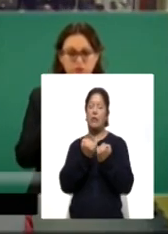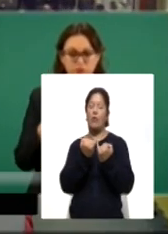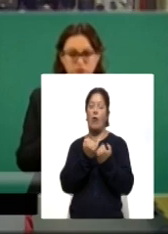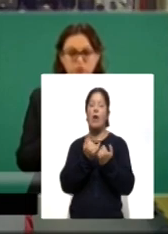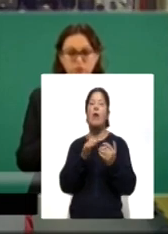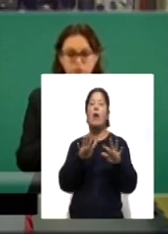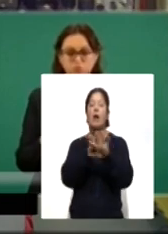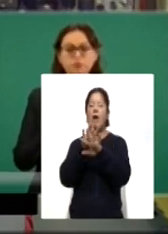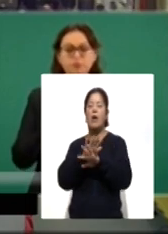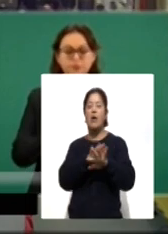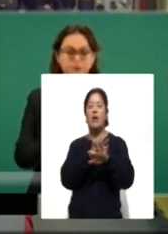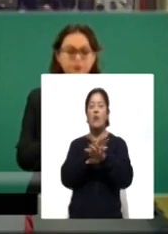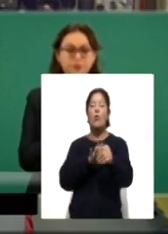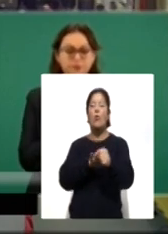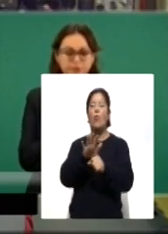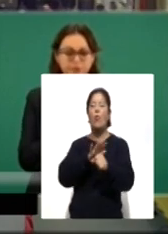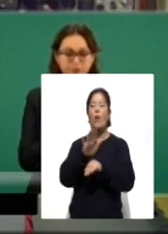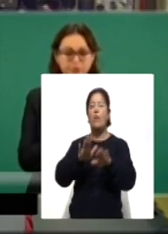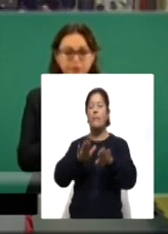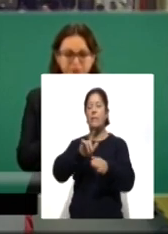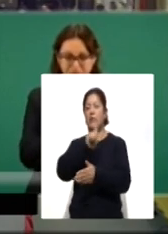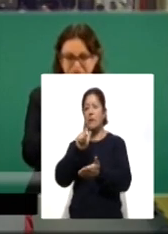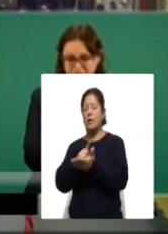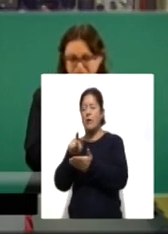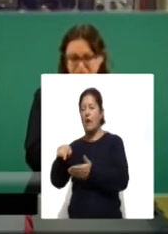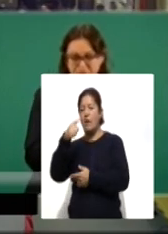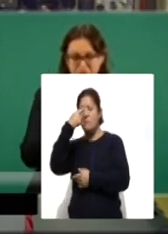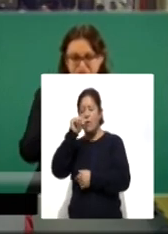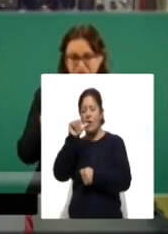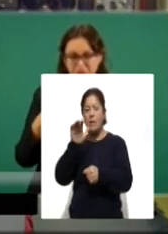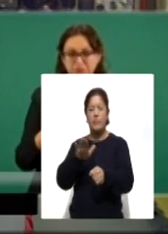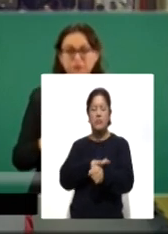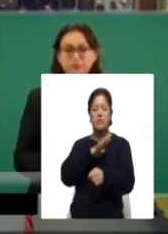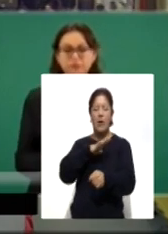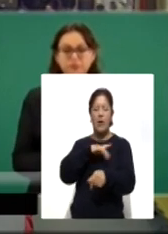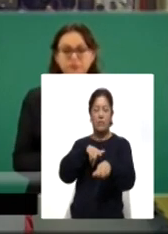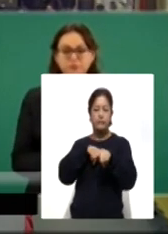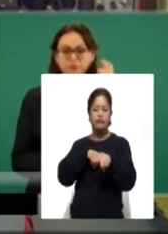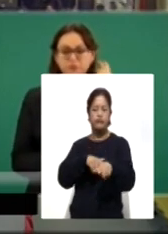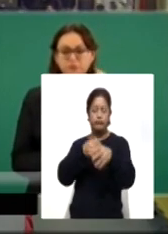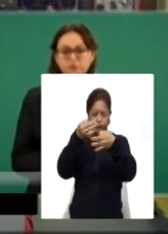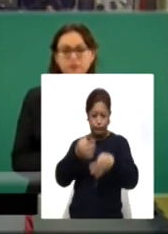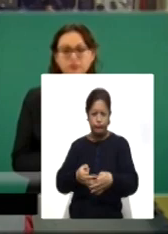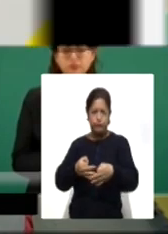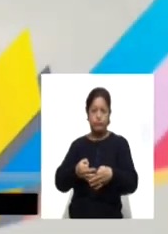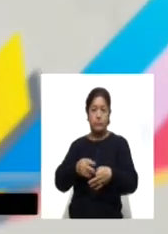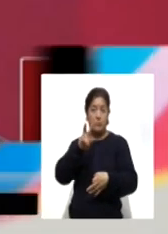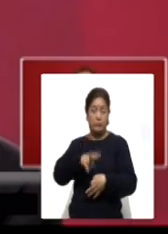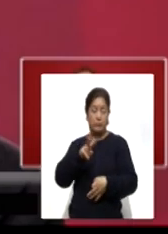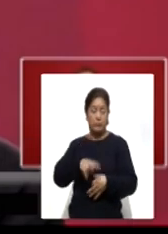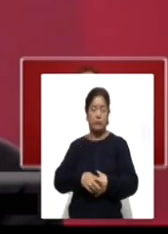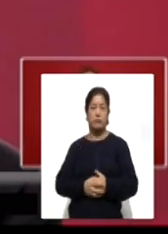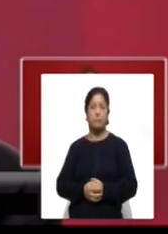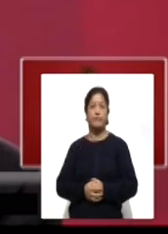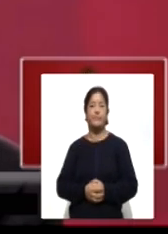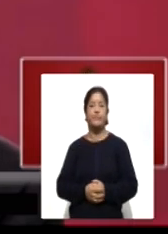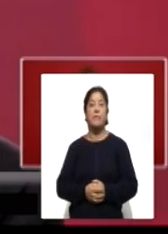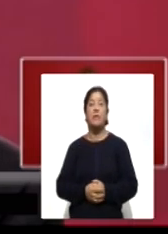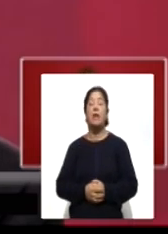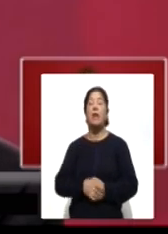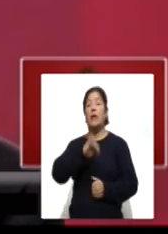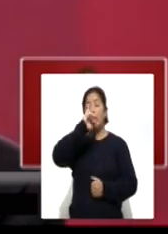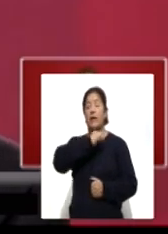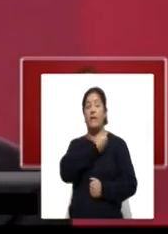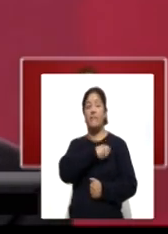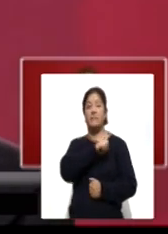se deben hacer en el marco legal para que haya una estructura administrativa ajustada a la realidad, no un gobierno obeso. El subsecretario de